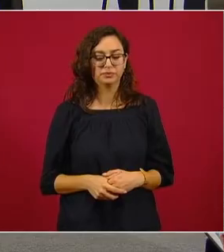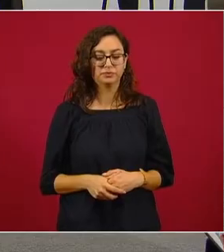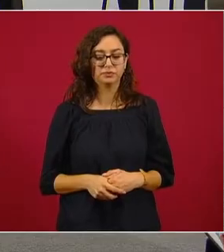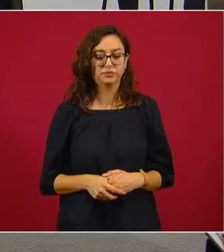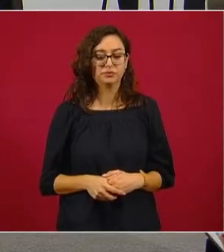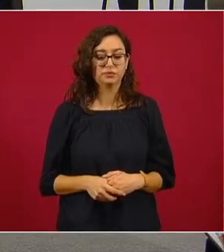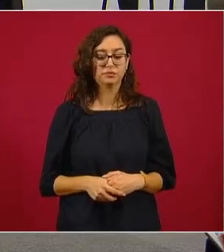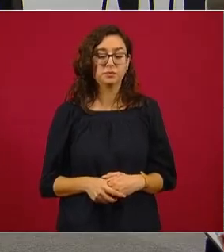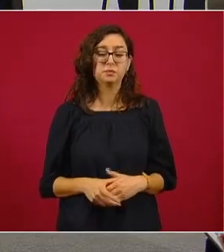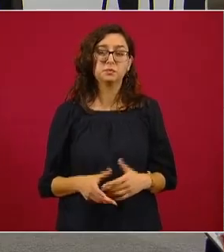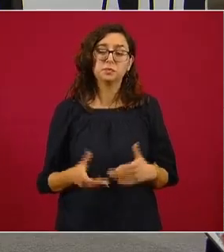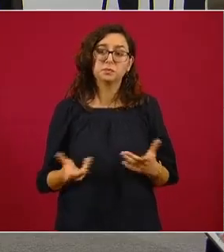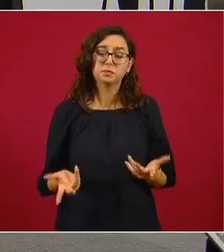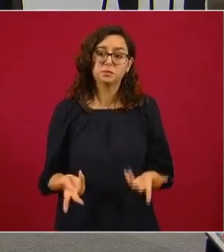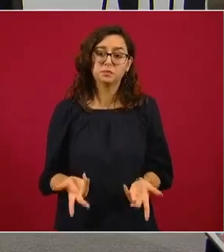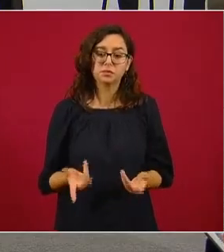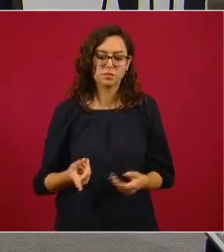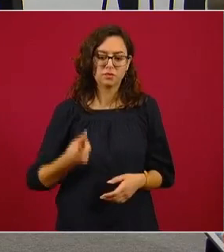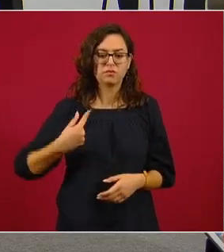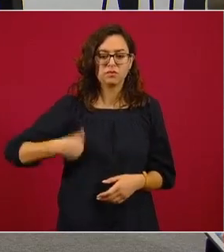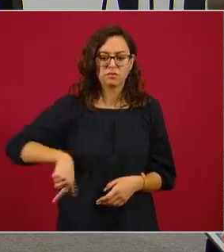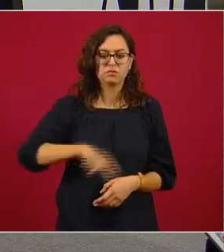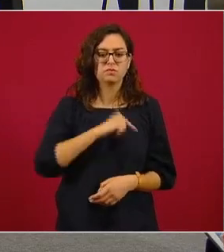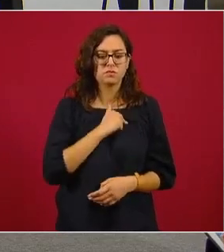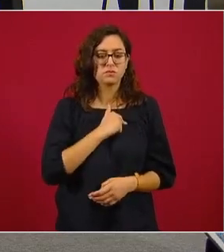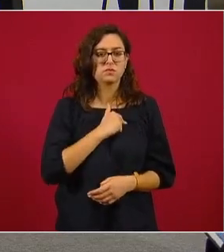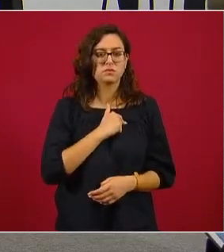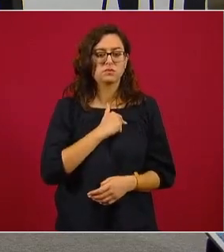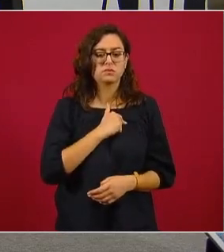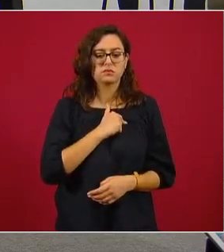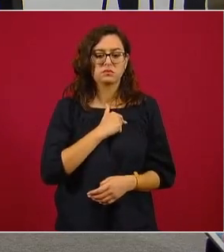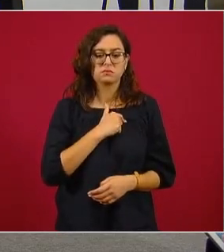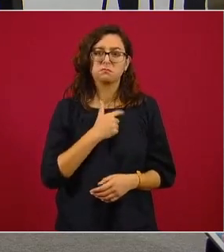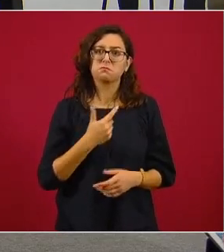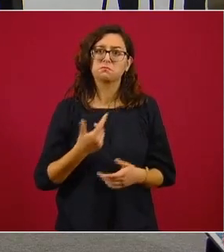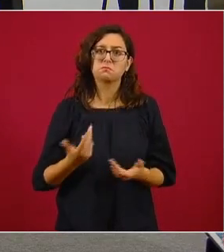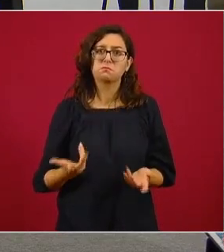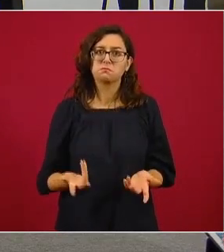Y hemos actuado